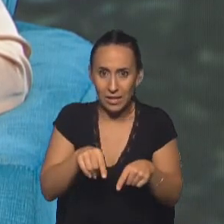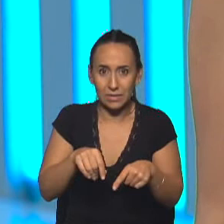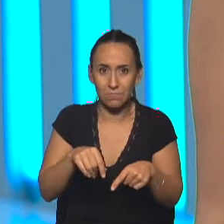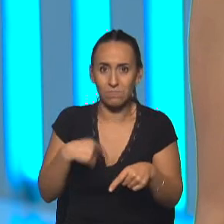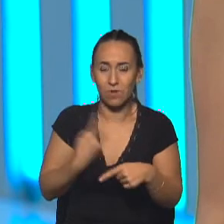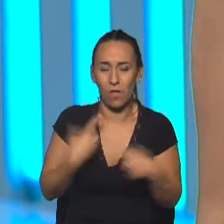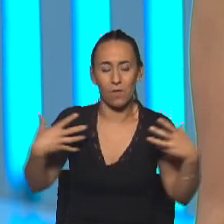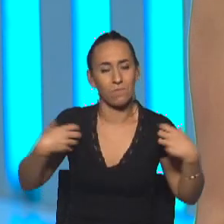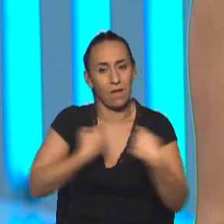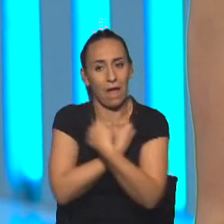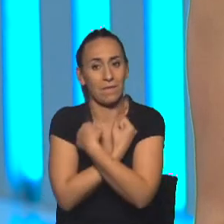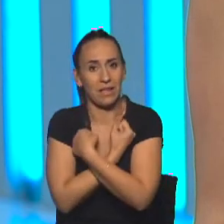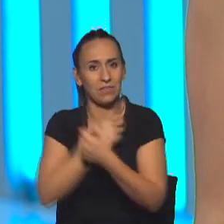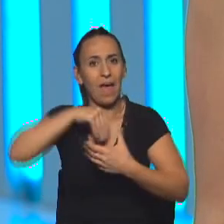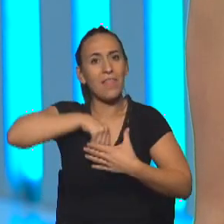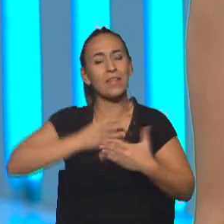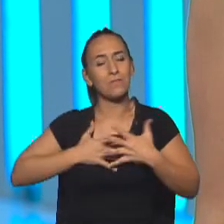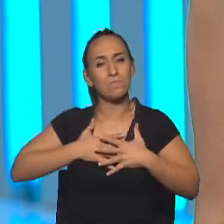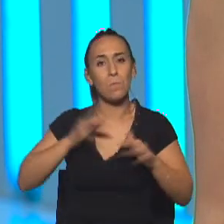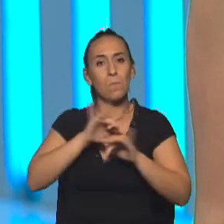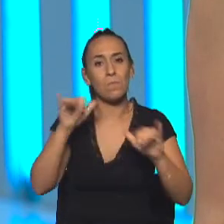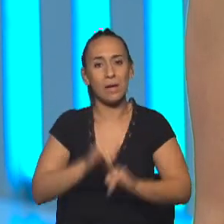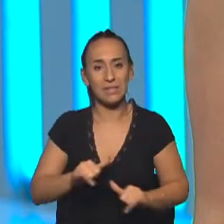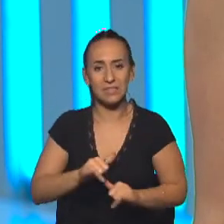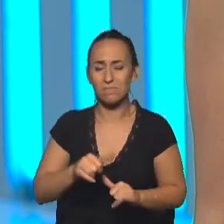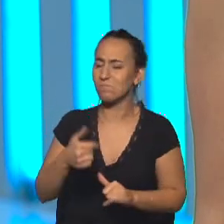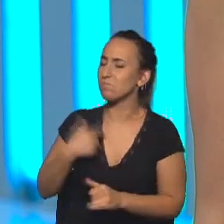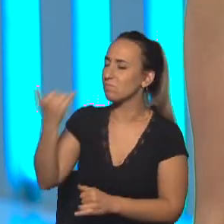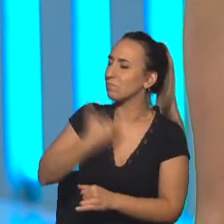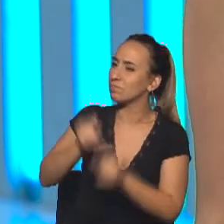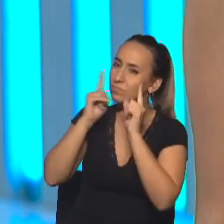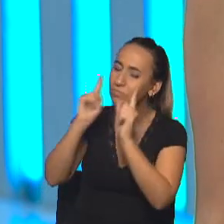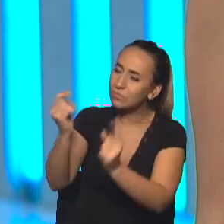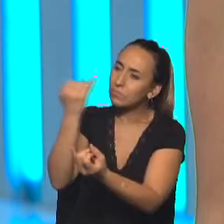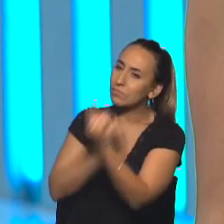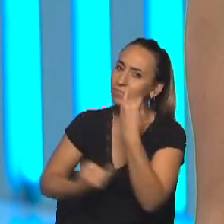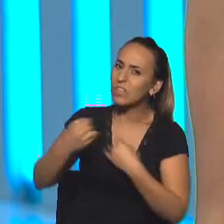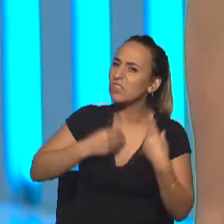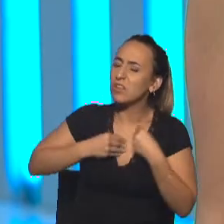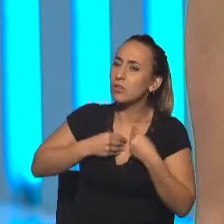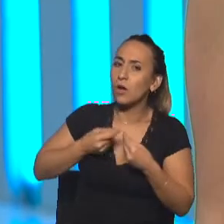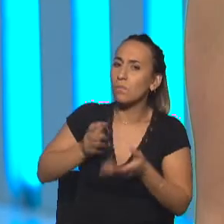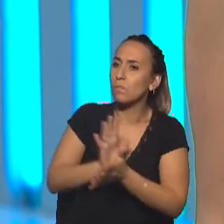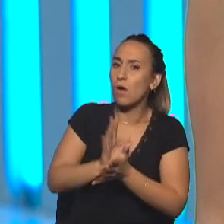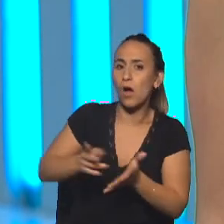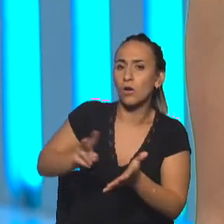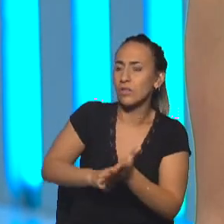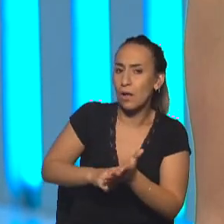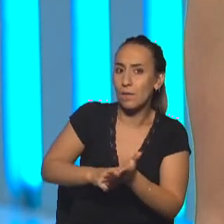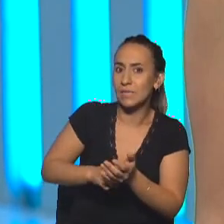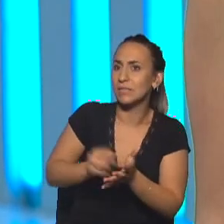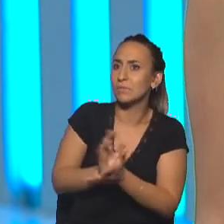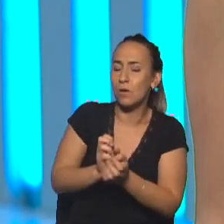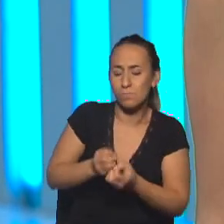sentí mientras me lo estás contando? Que él volvía a nacer. Que volvía a nacer, no que moría, que volvía a nacer en